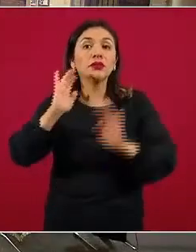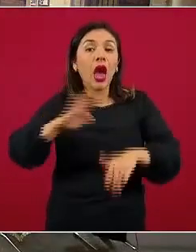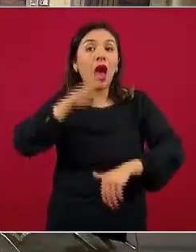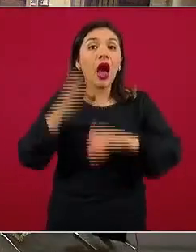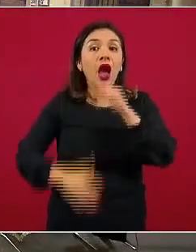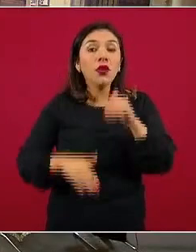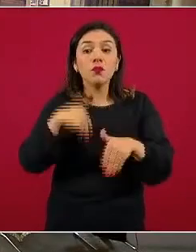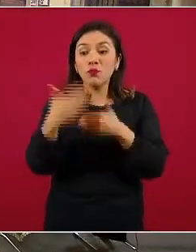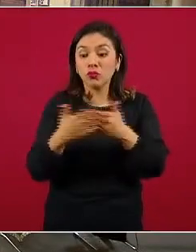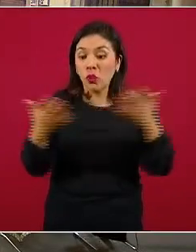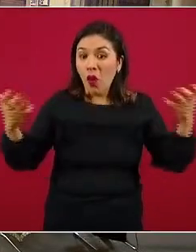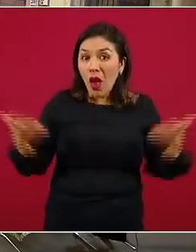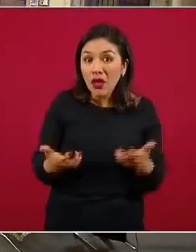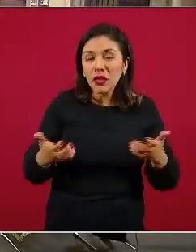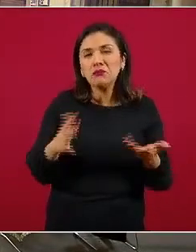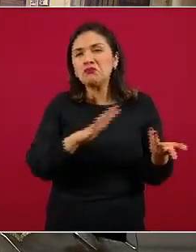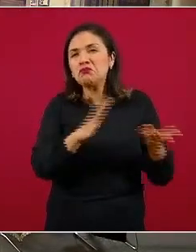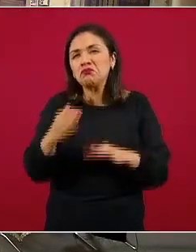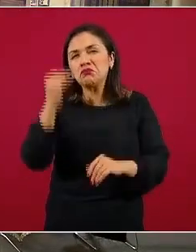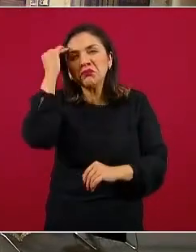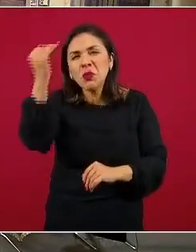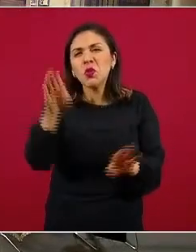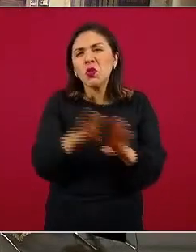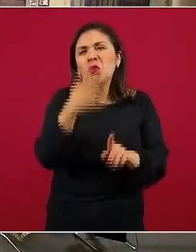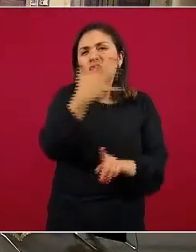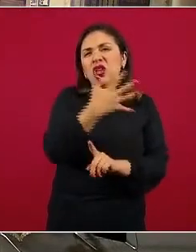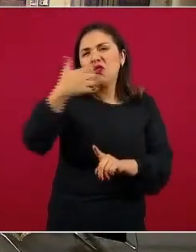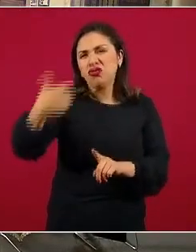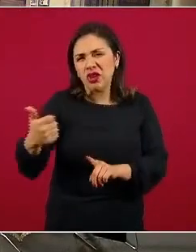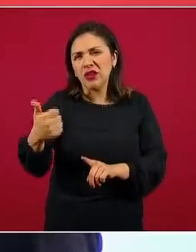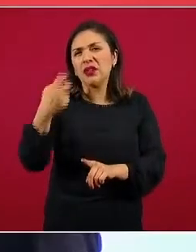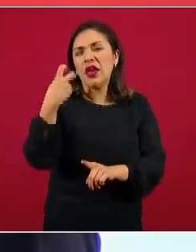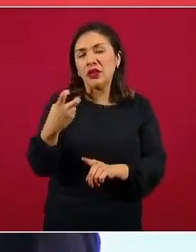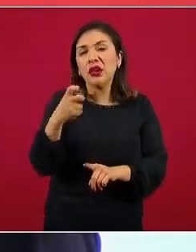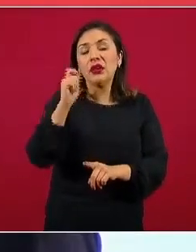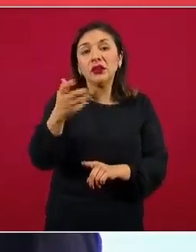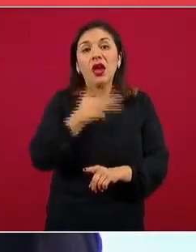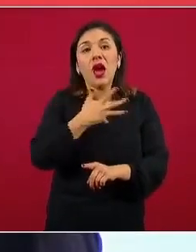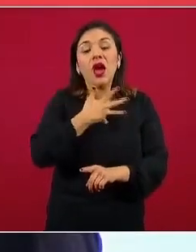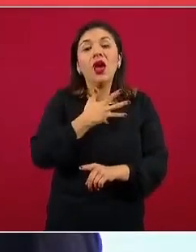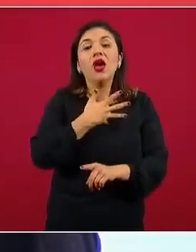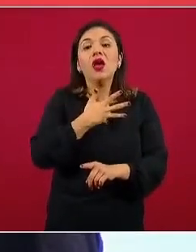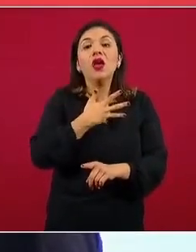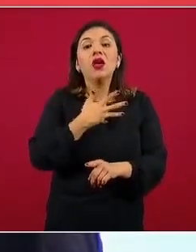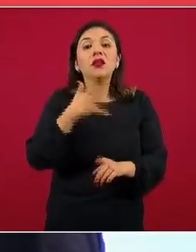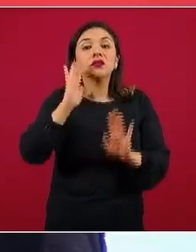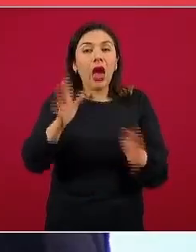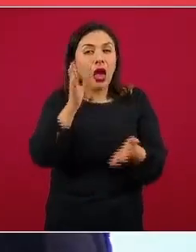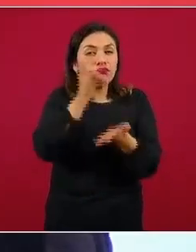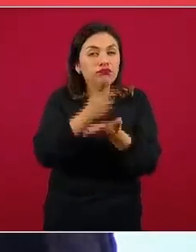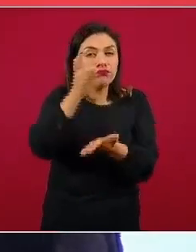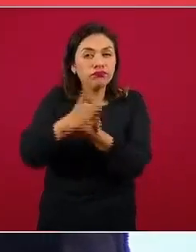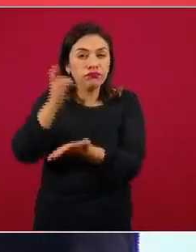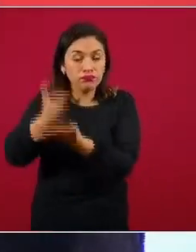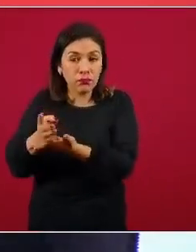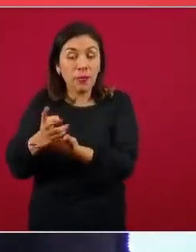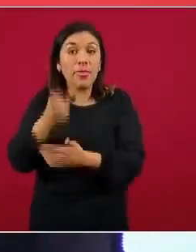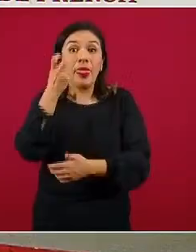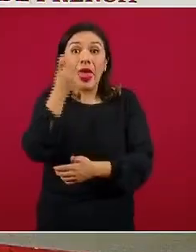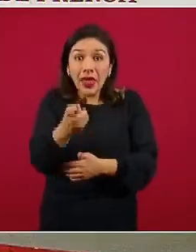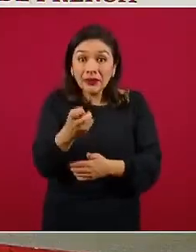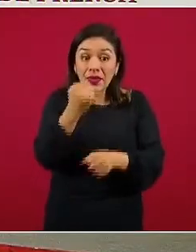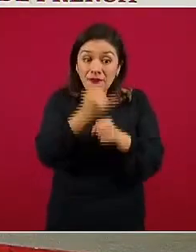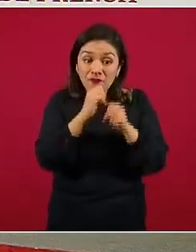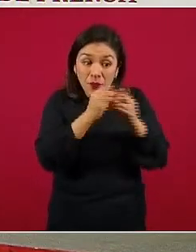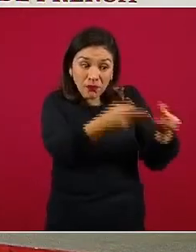están por terminar, por lo menos estas 5 o 6 que en su momento se tienen identificadas. Entonces, en base a